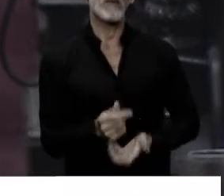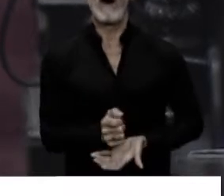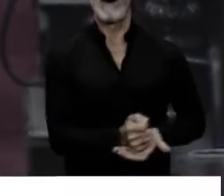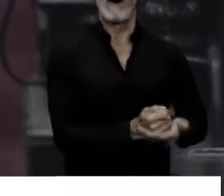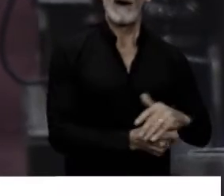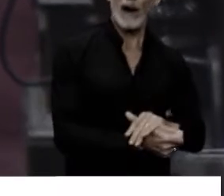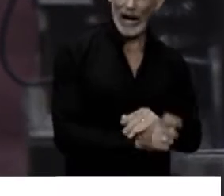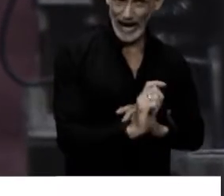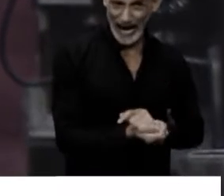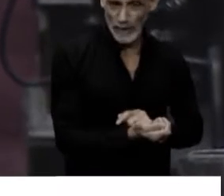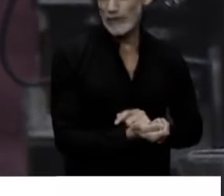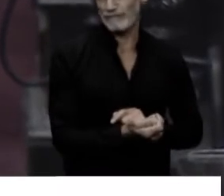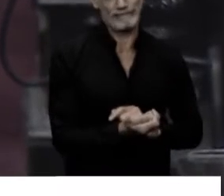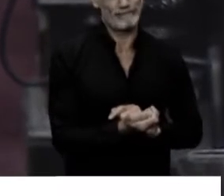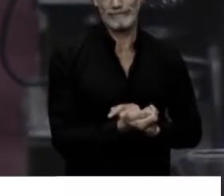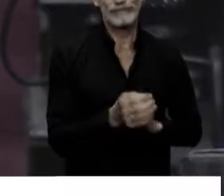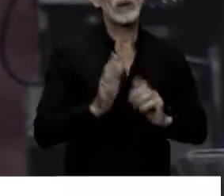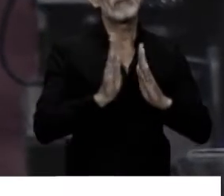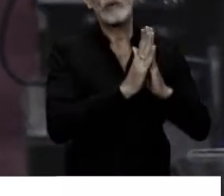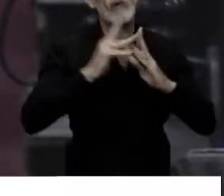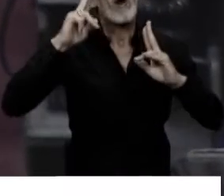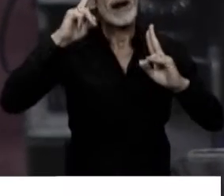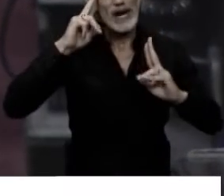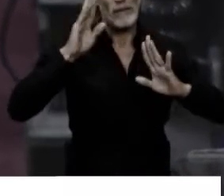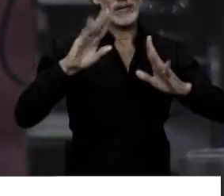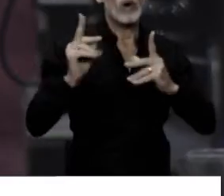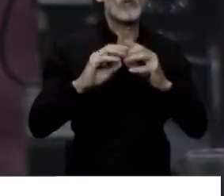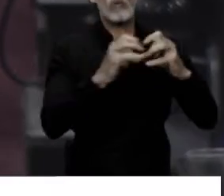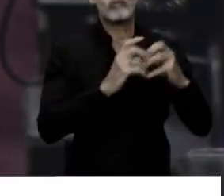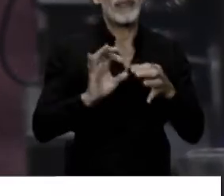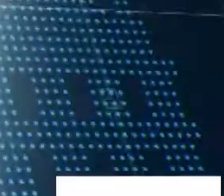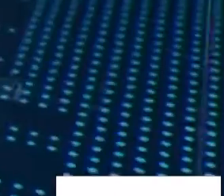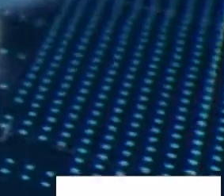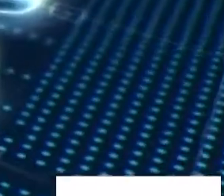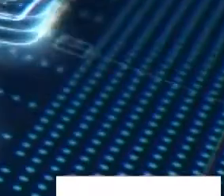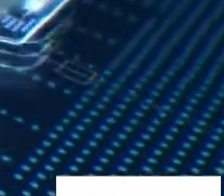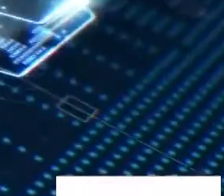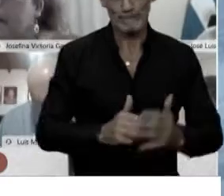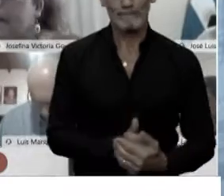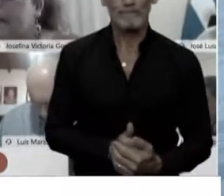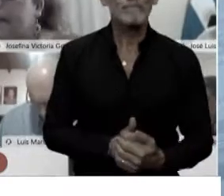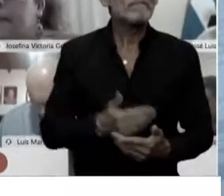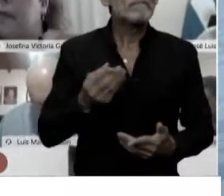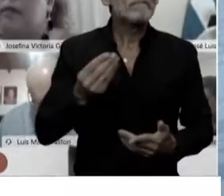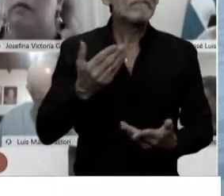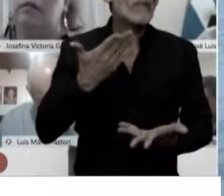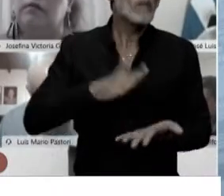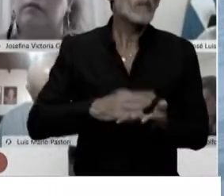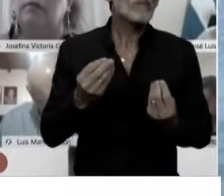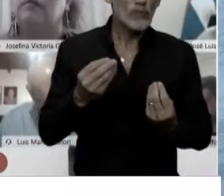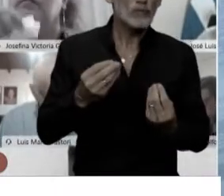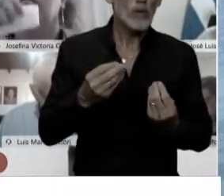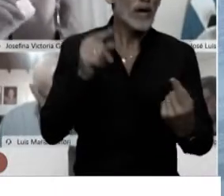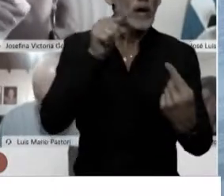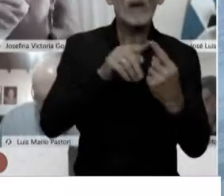dinero. Entonces, les pido por favor que respetemos las reglas de un debate en democracia. Cuando hablamos del objeto de